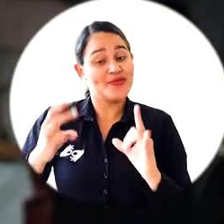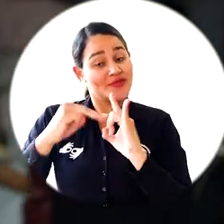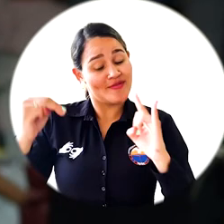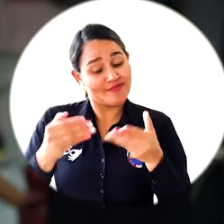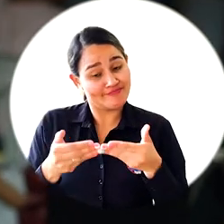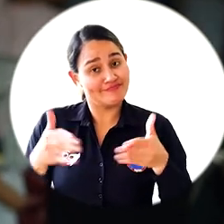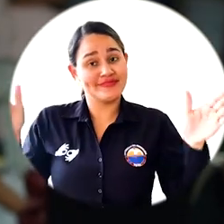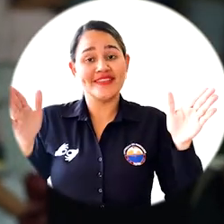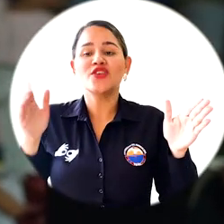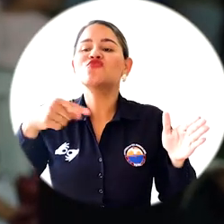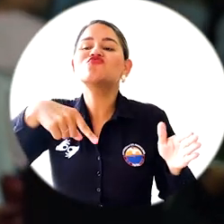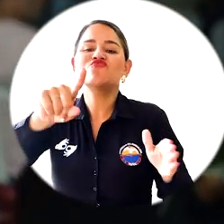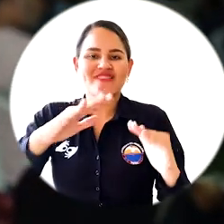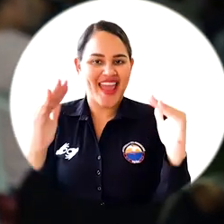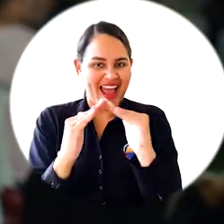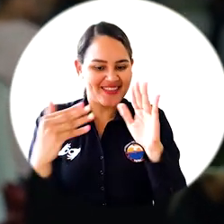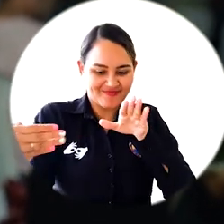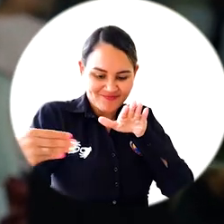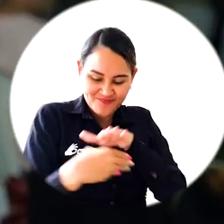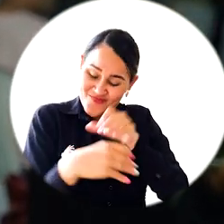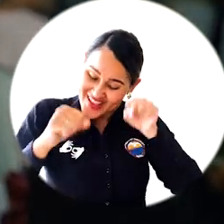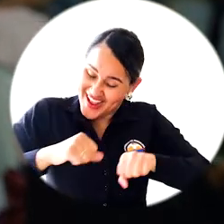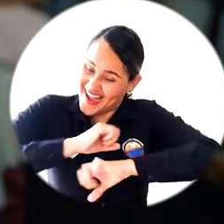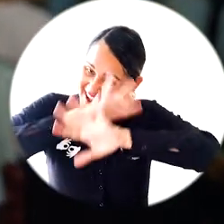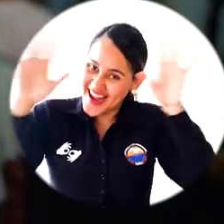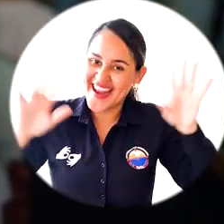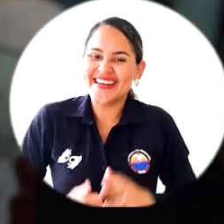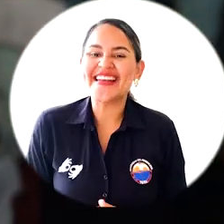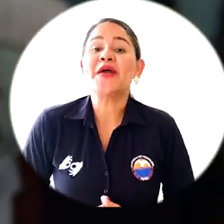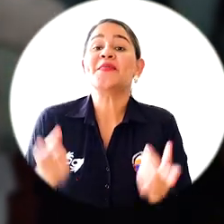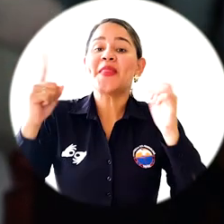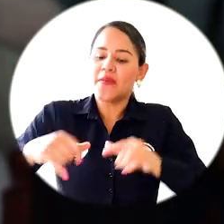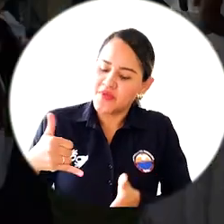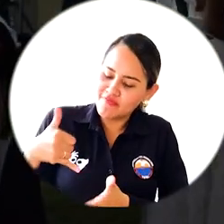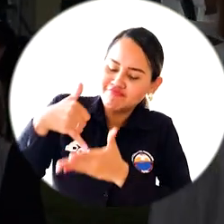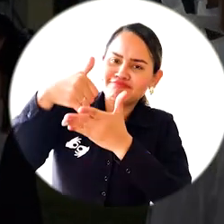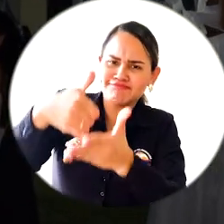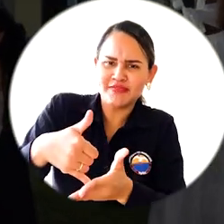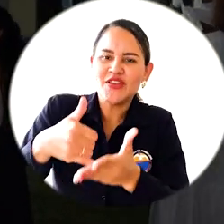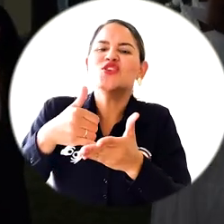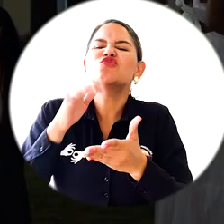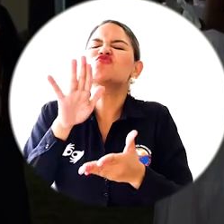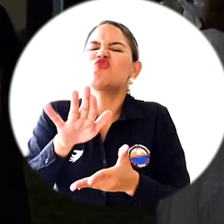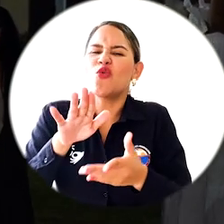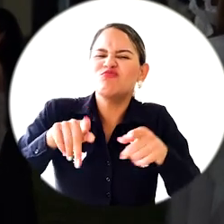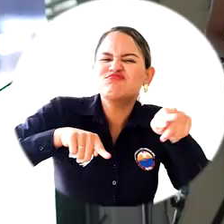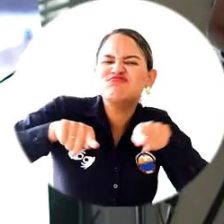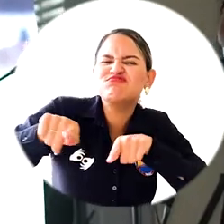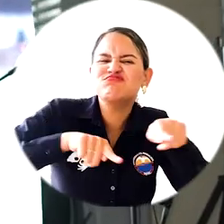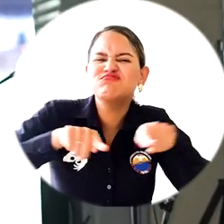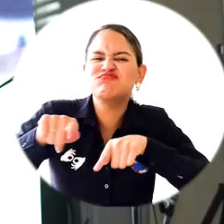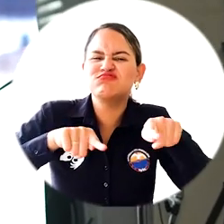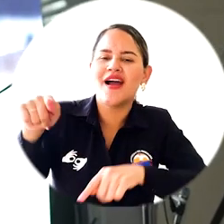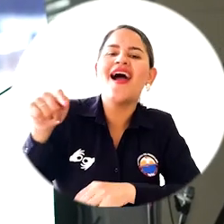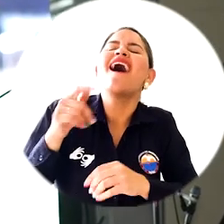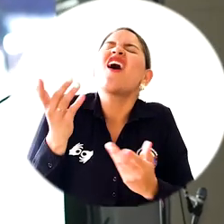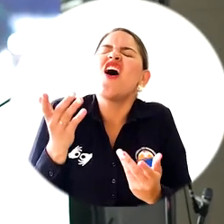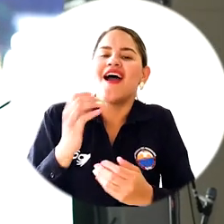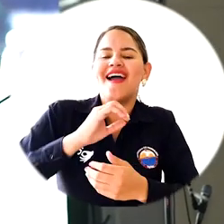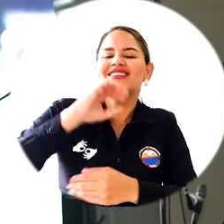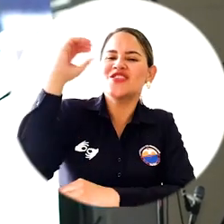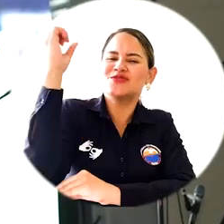a abrirles las puertas de la universidad Porque esta es su casa y siempre va a seguir siendo su casa durante el evento se realizó la premiación del torneo